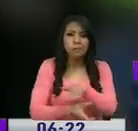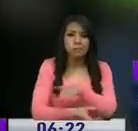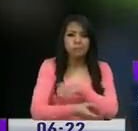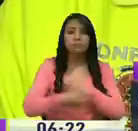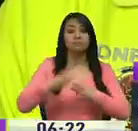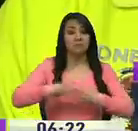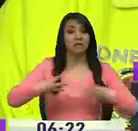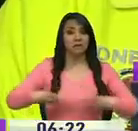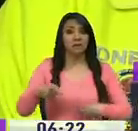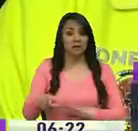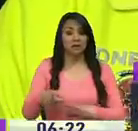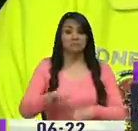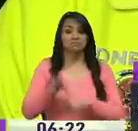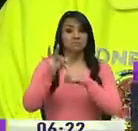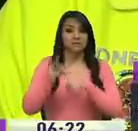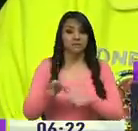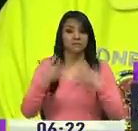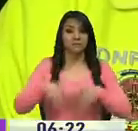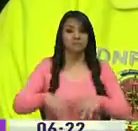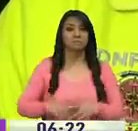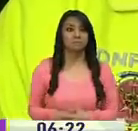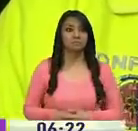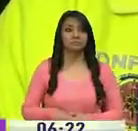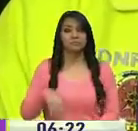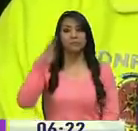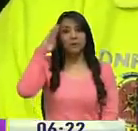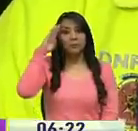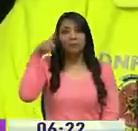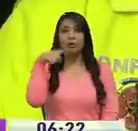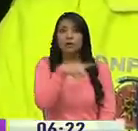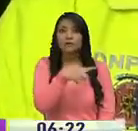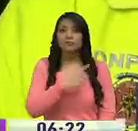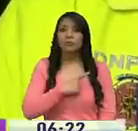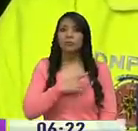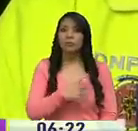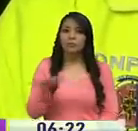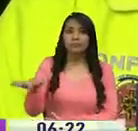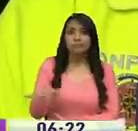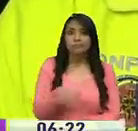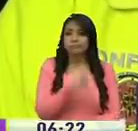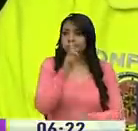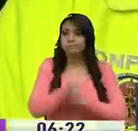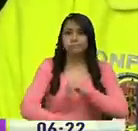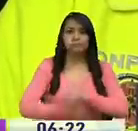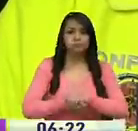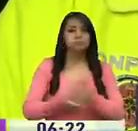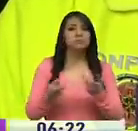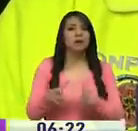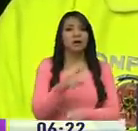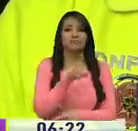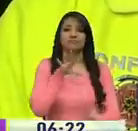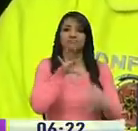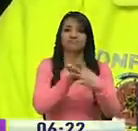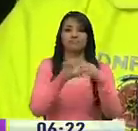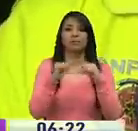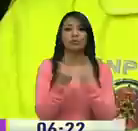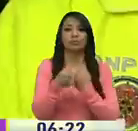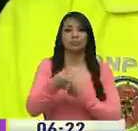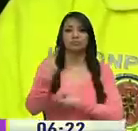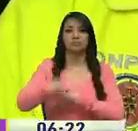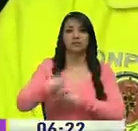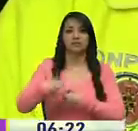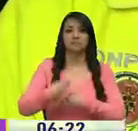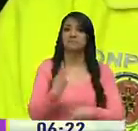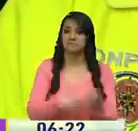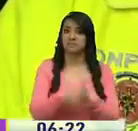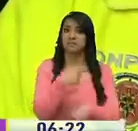fortuna Lamentablemente se convirtieron ya en propietarios o Dueños del material ilegal aurífero Entonces ya comenzaban a comercializar Y ser parte